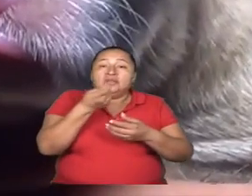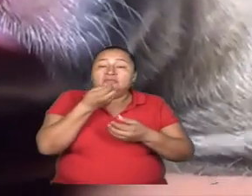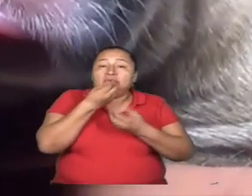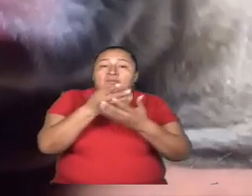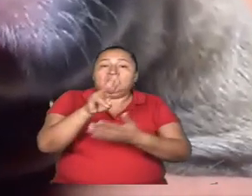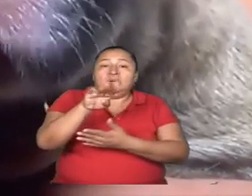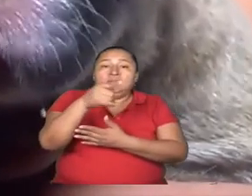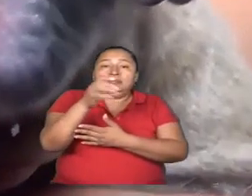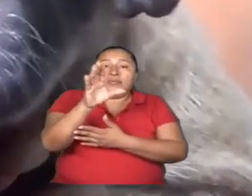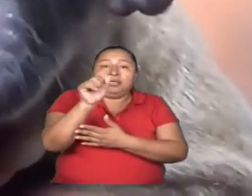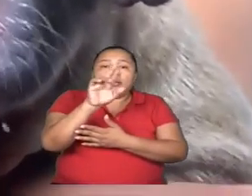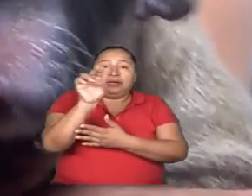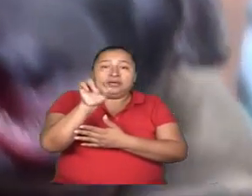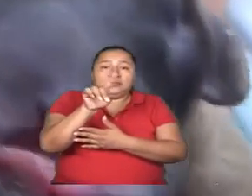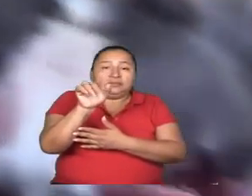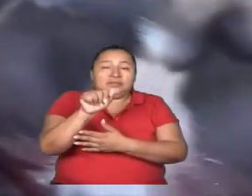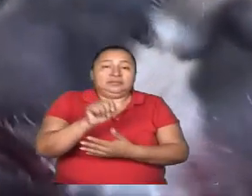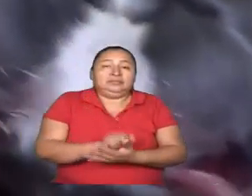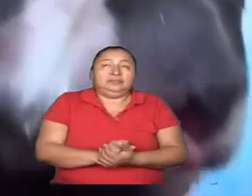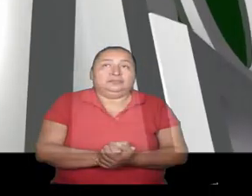les informó Miguel Carranza Mena.